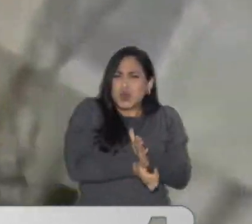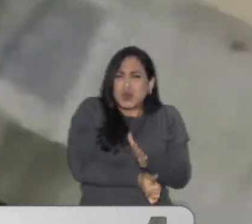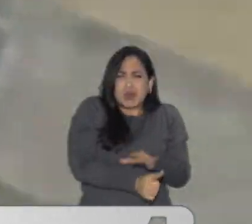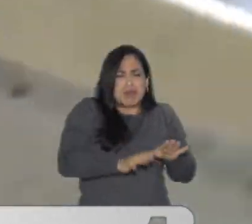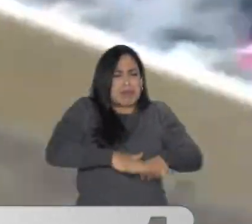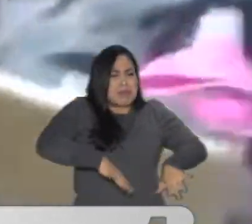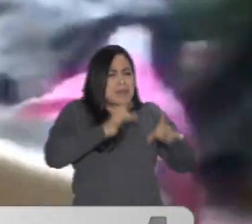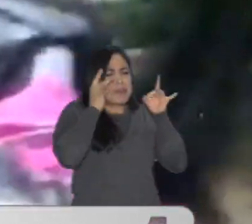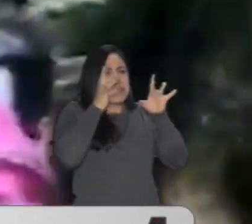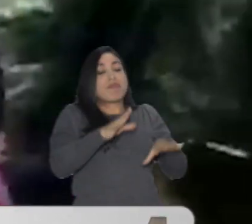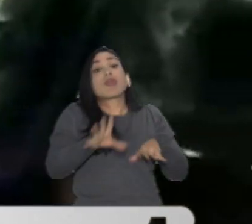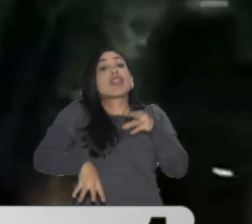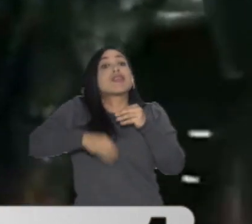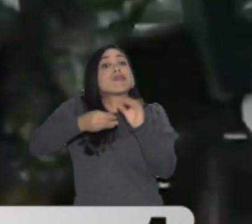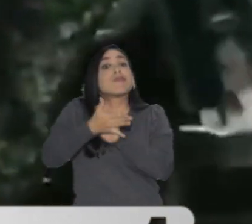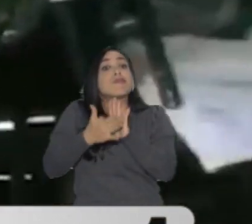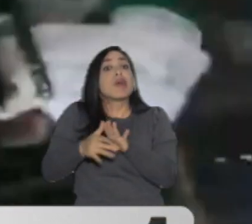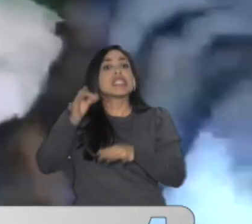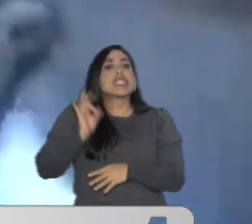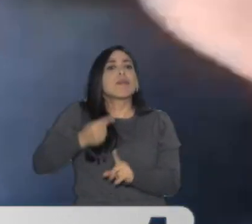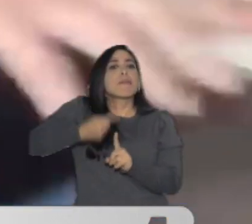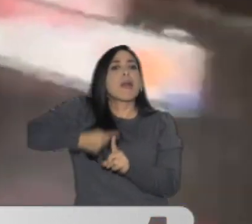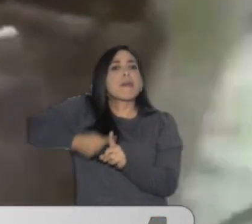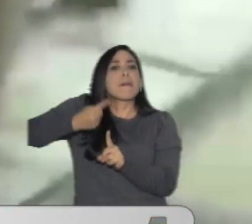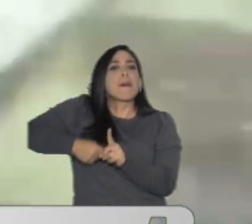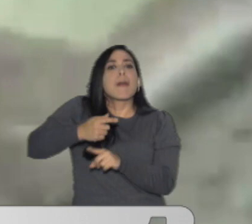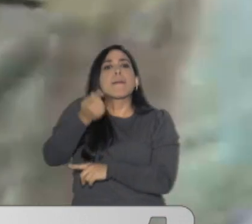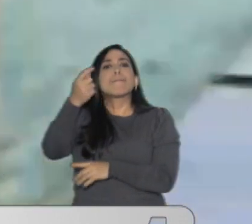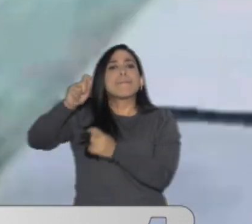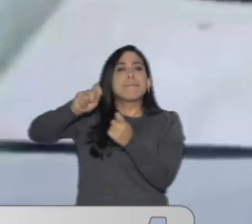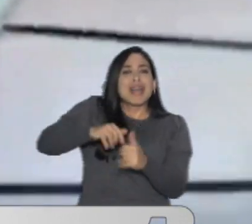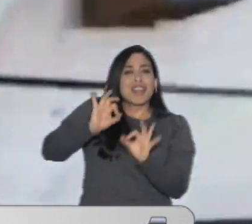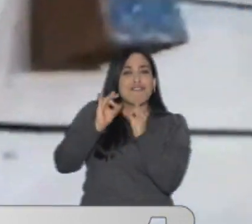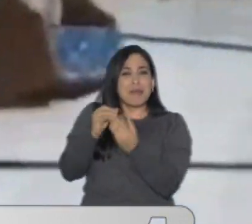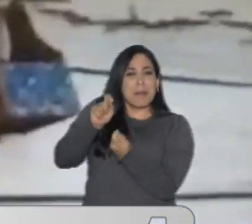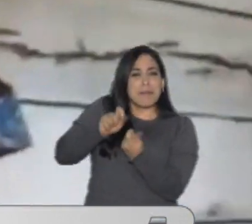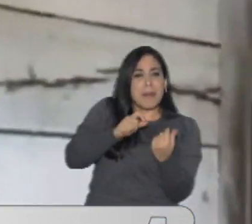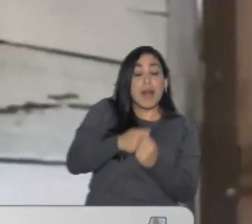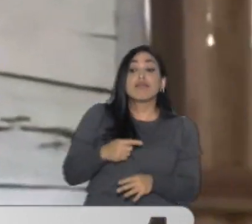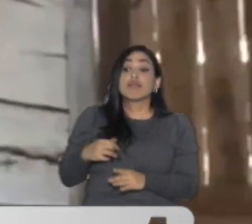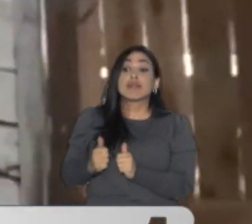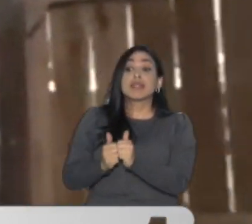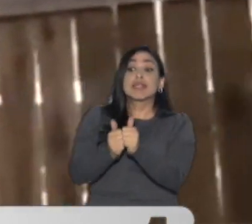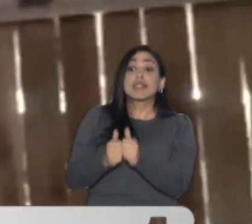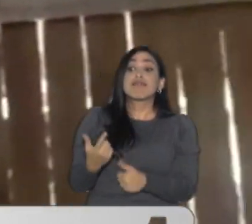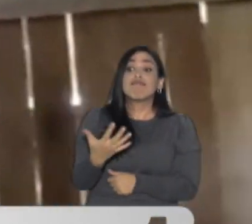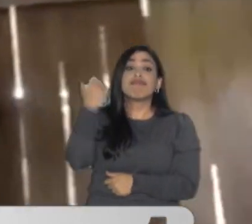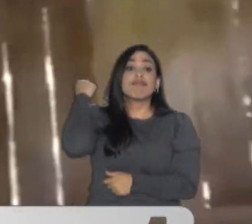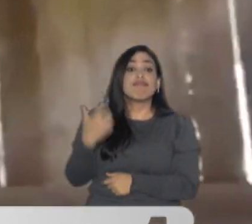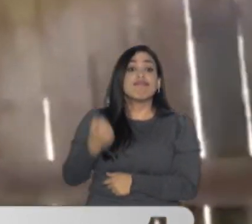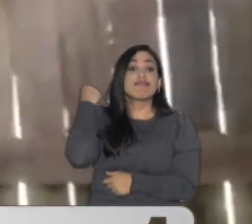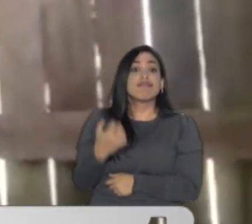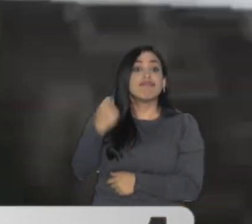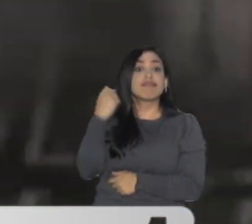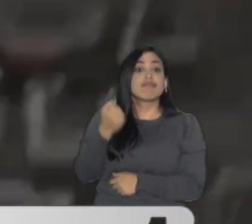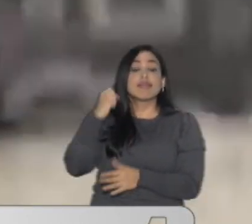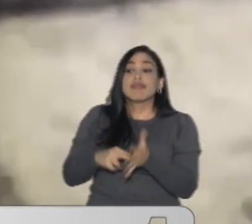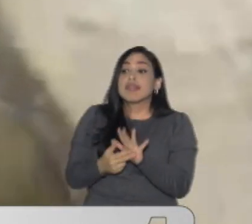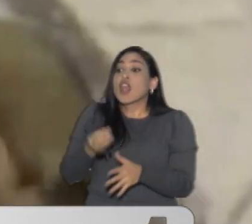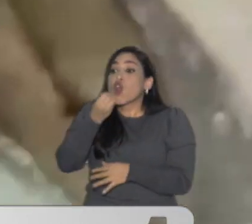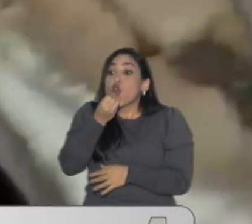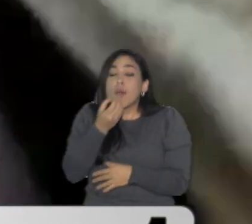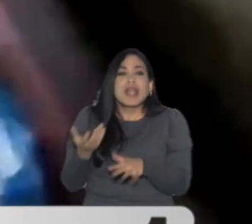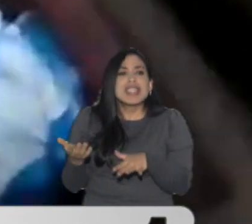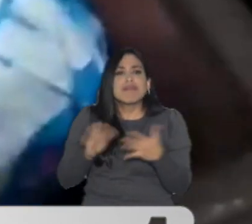extrema. Adicional a eso, la acompañaba cada mes para reclamar el subsidio que entrega Familias en Acción y luego se lo retiraba, les llevaba alimento